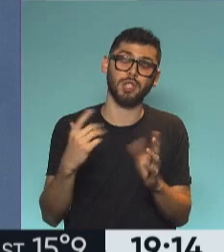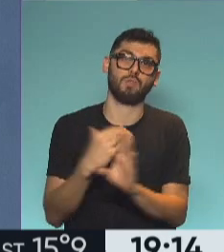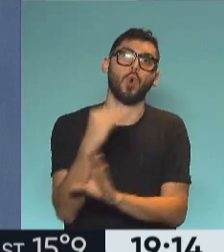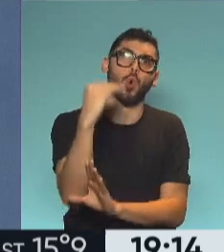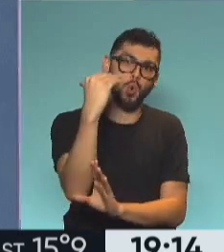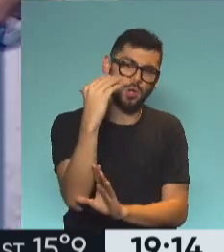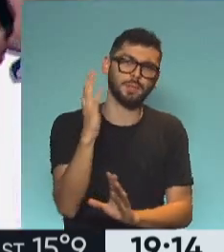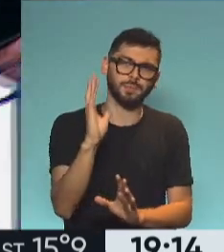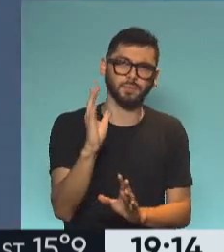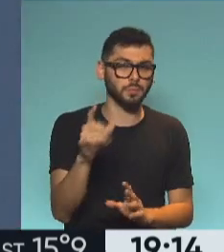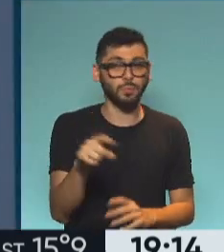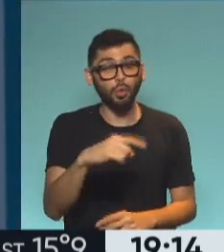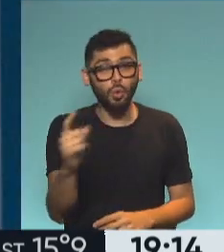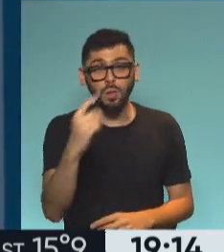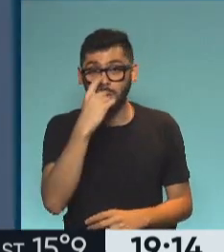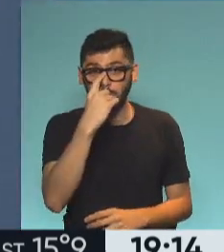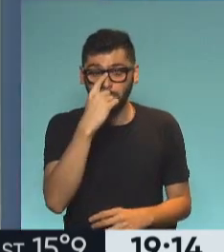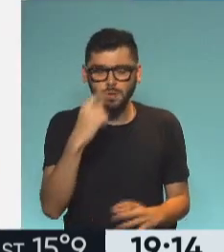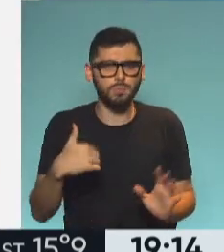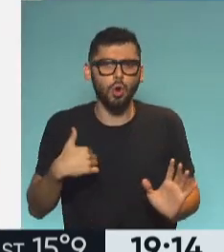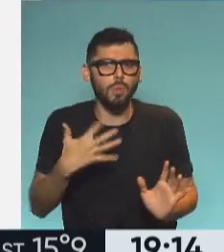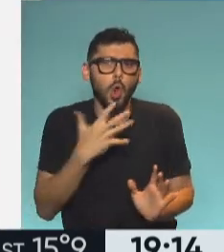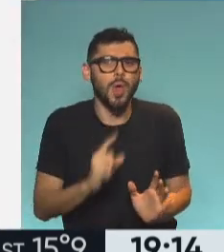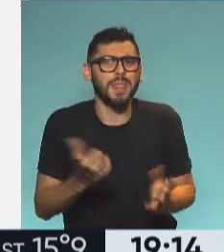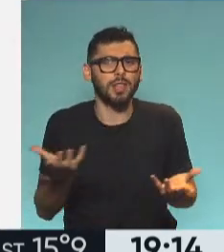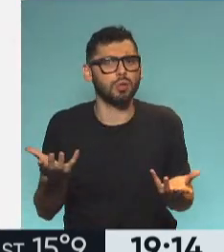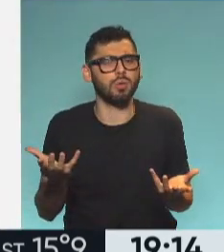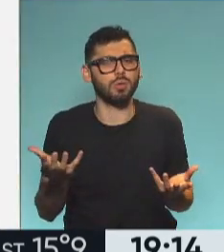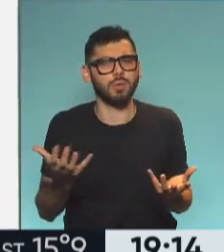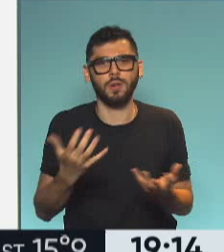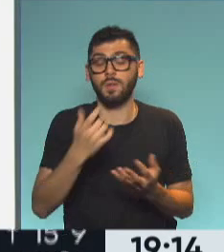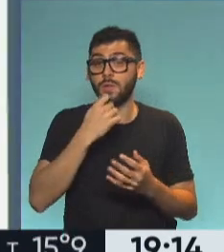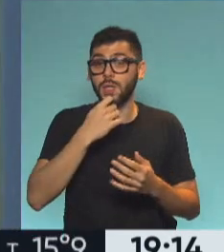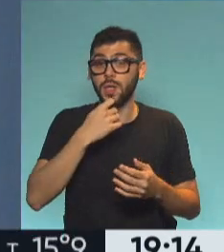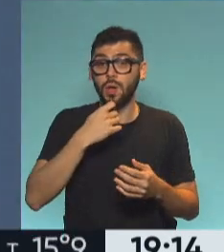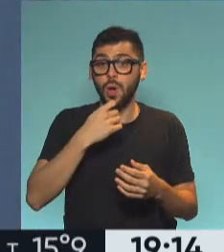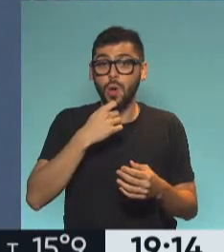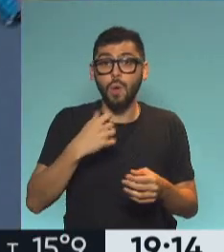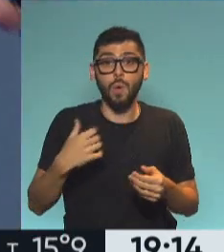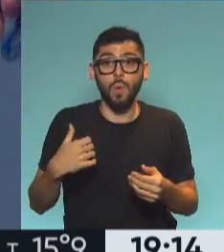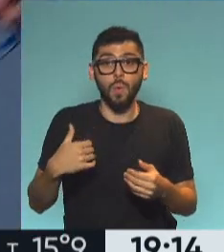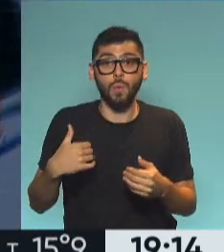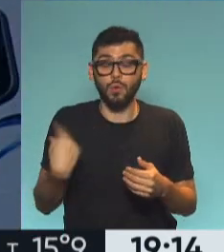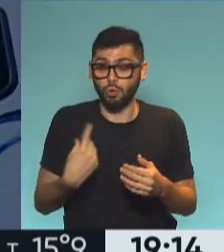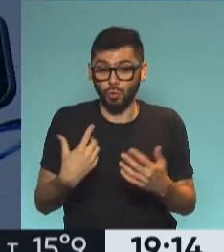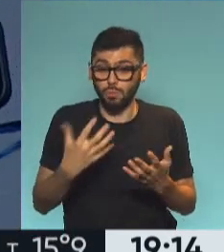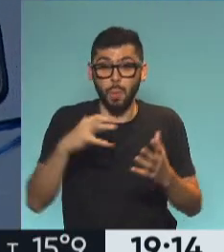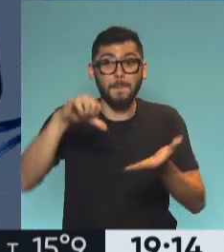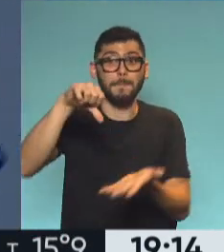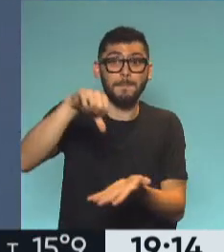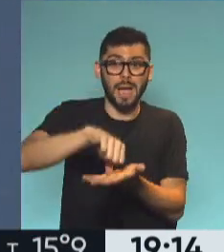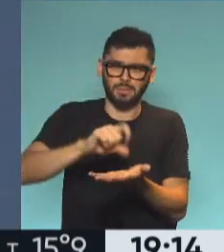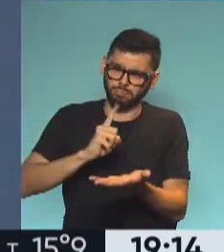Por eso le da tan alto. Otra cosa que yo no la logro comprender. Si vamos a tomar conductas para un país,